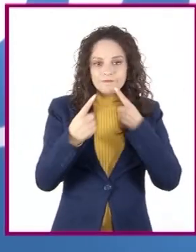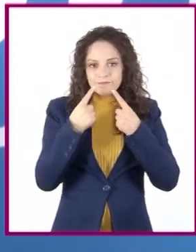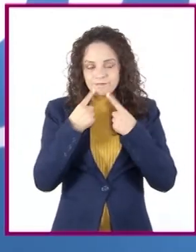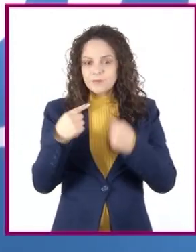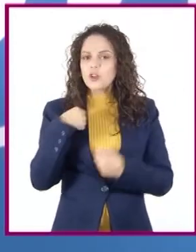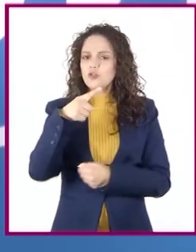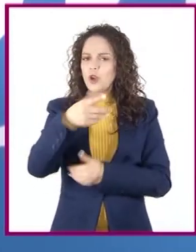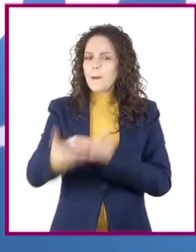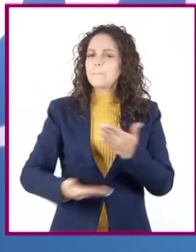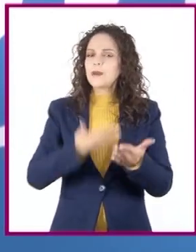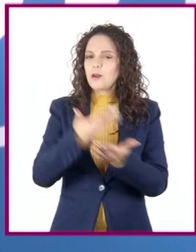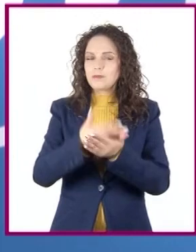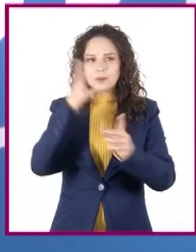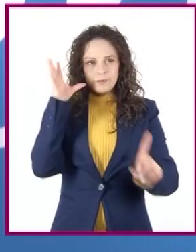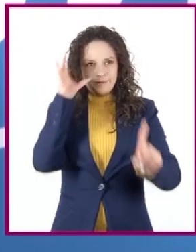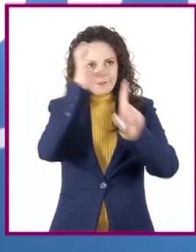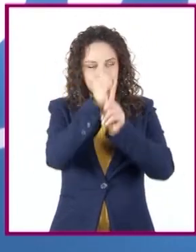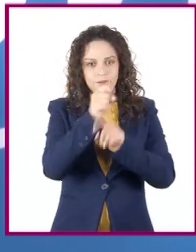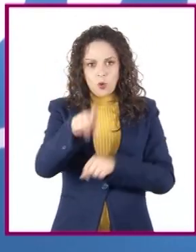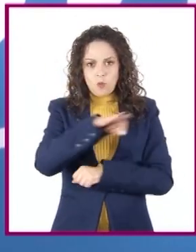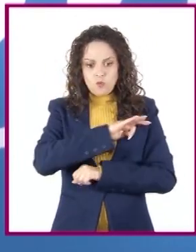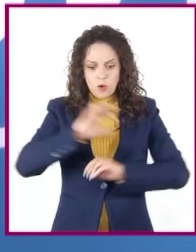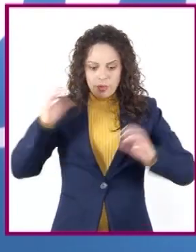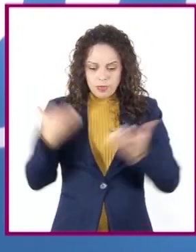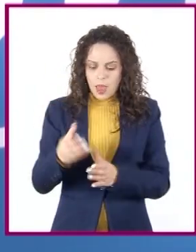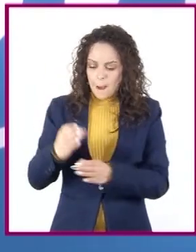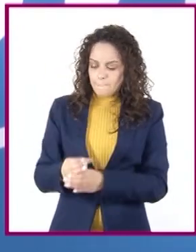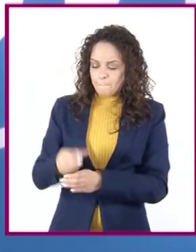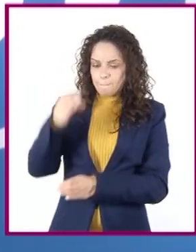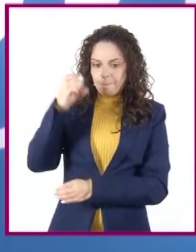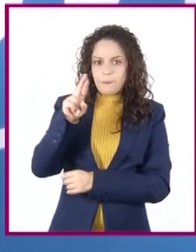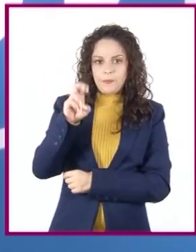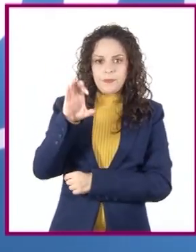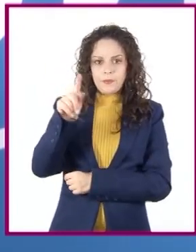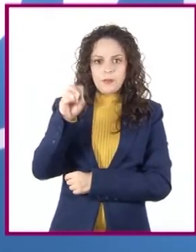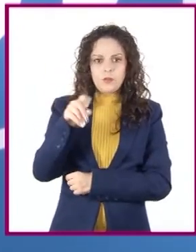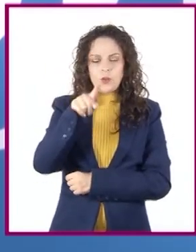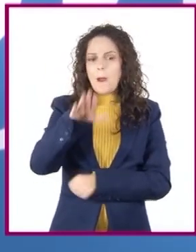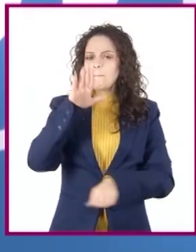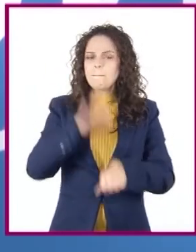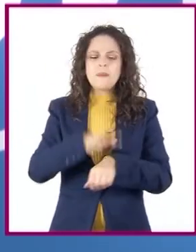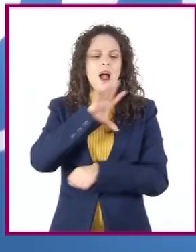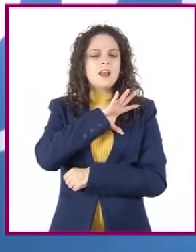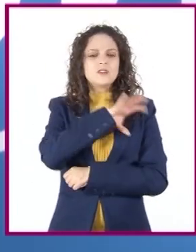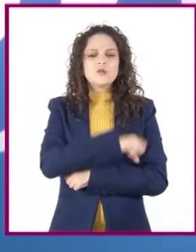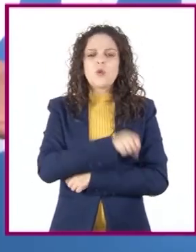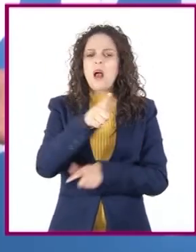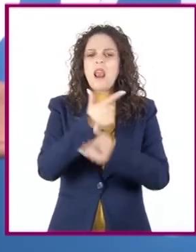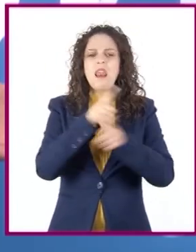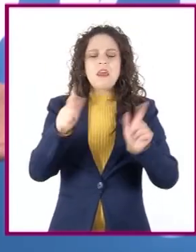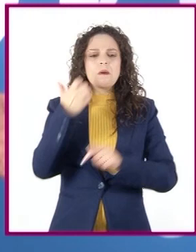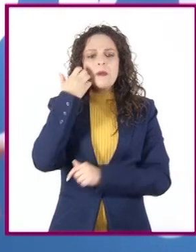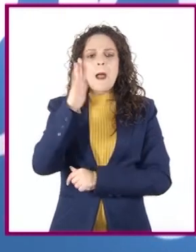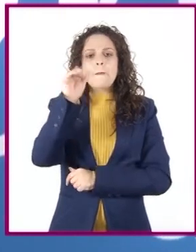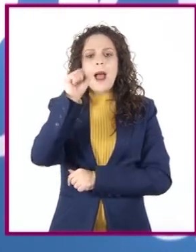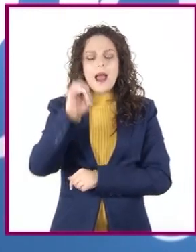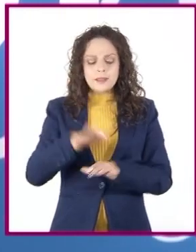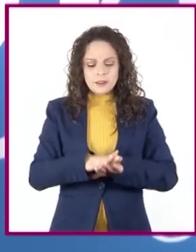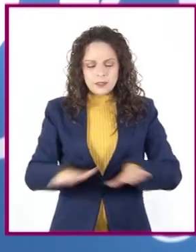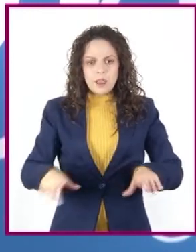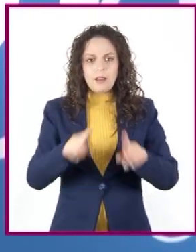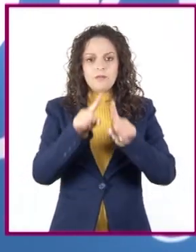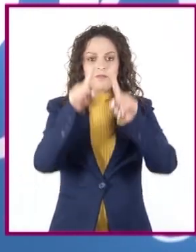reto. Pueden construir un prisma recto con la base que más les agrade. Puede ser un cuadrilátero o